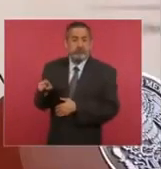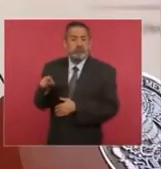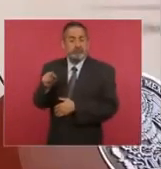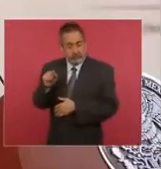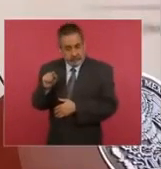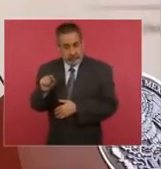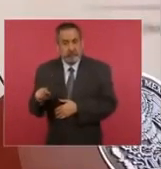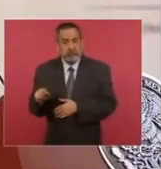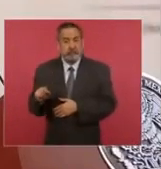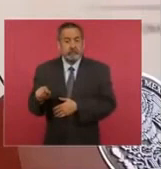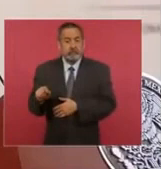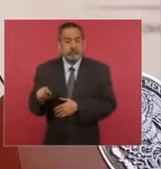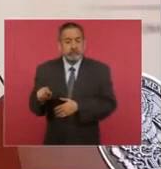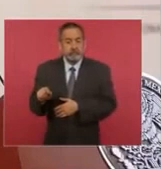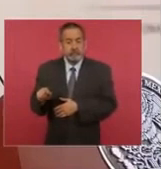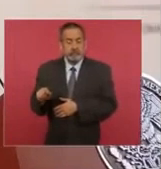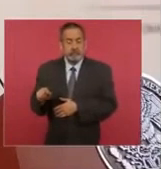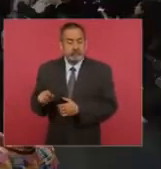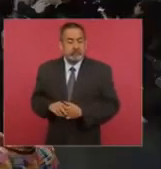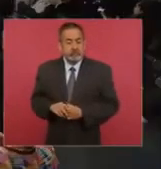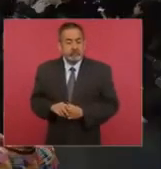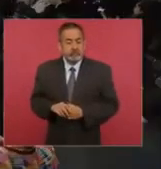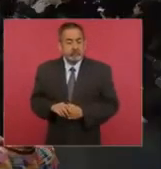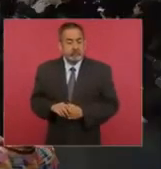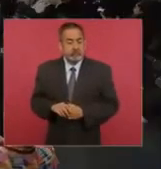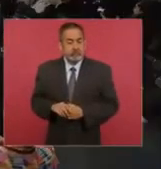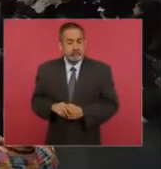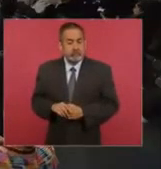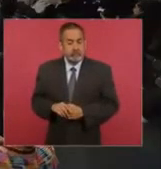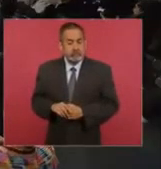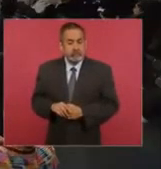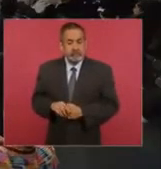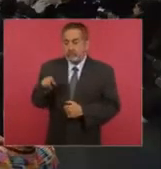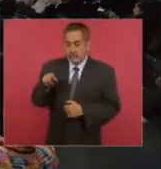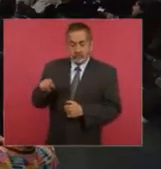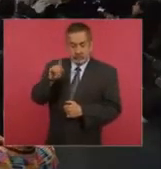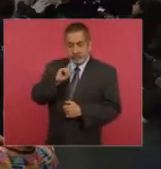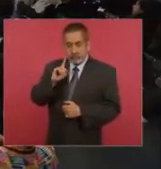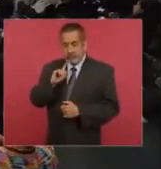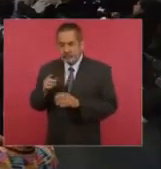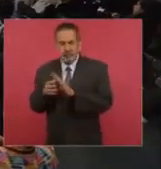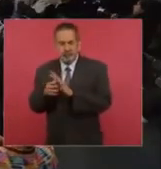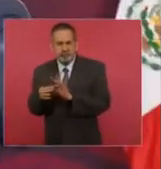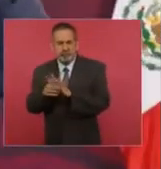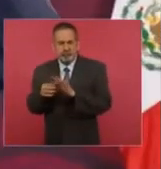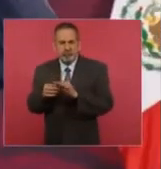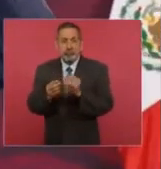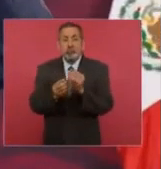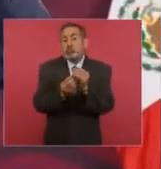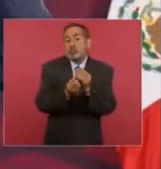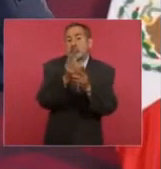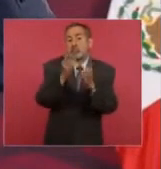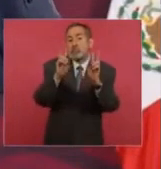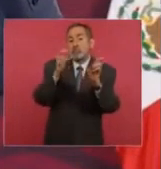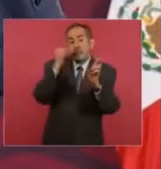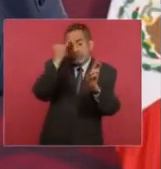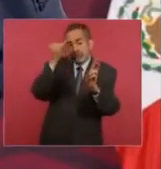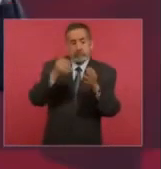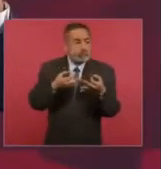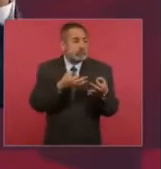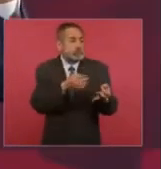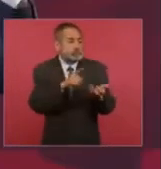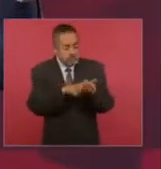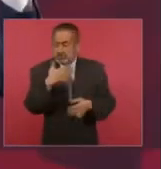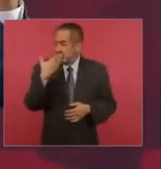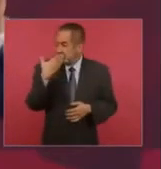al mismo tiempo este muy atraída no por las ideas nuevas entre comillas no de